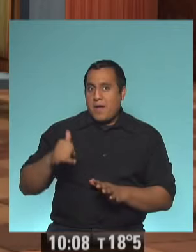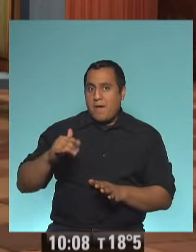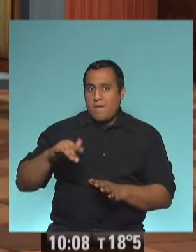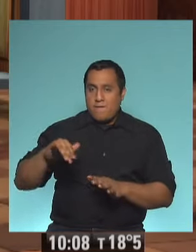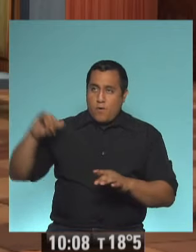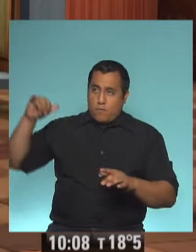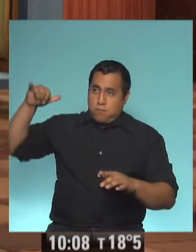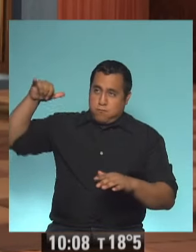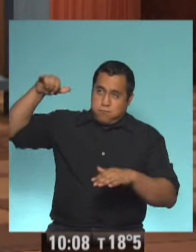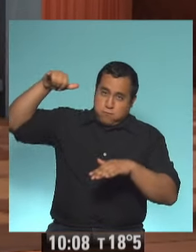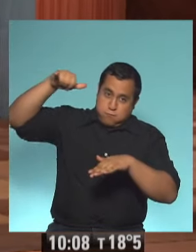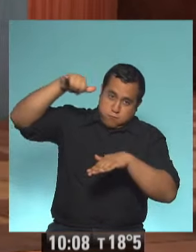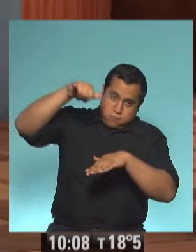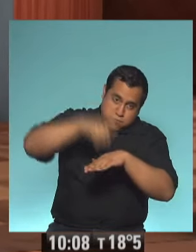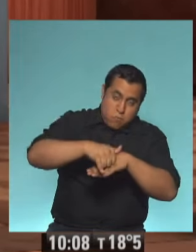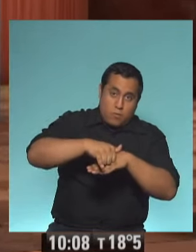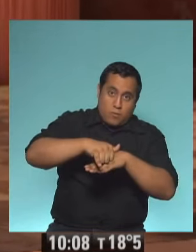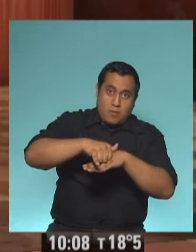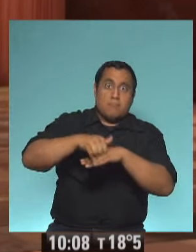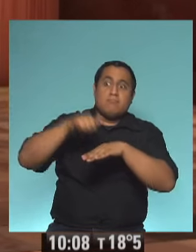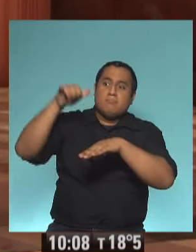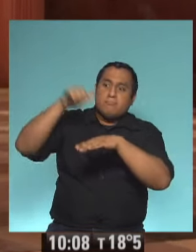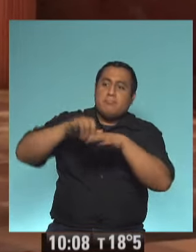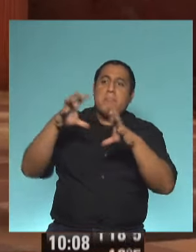nave. Llegamos a Marte.